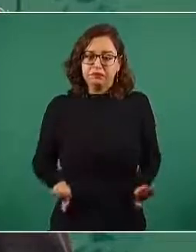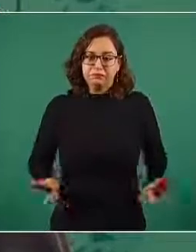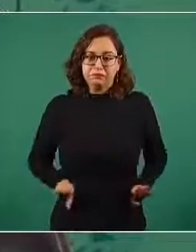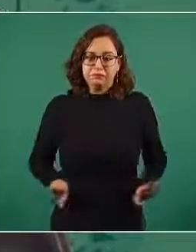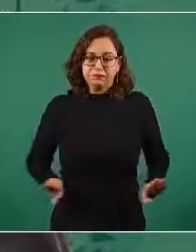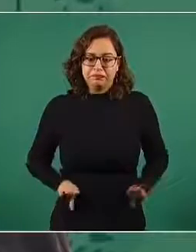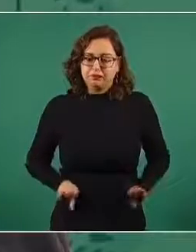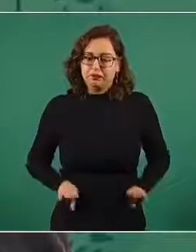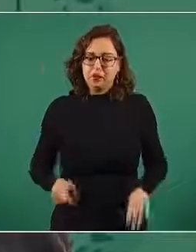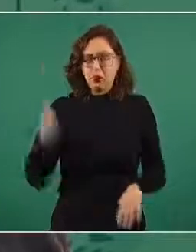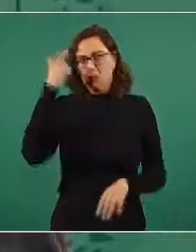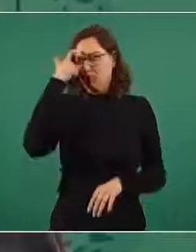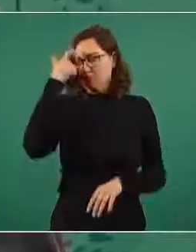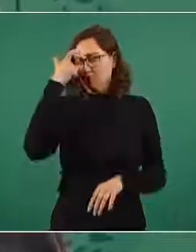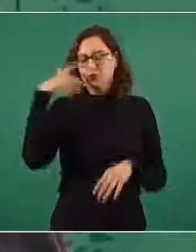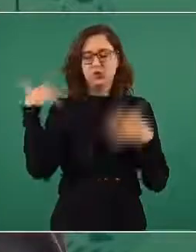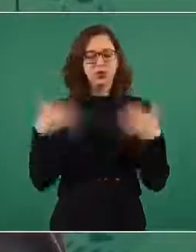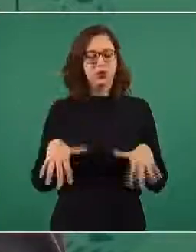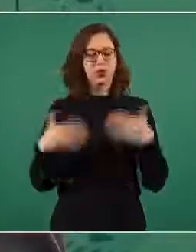es